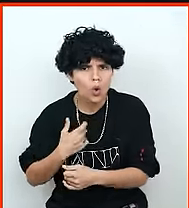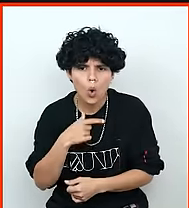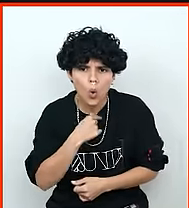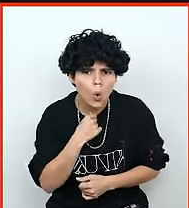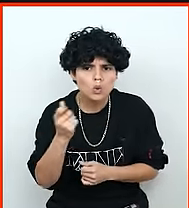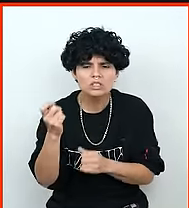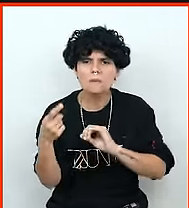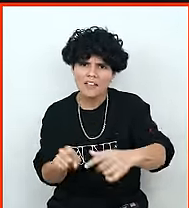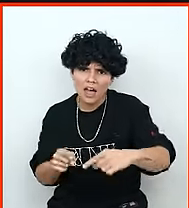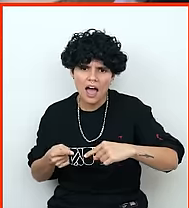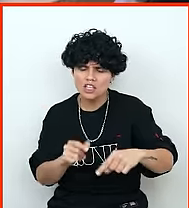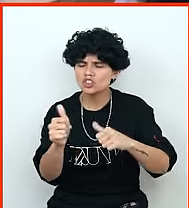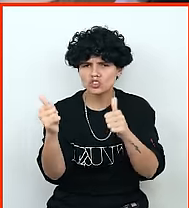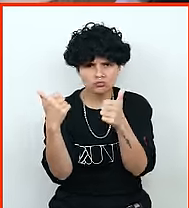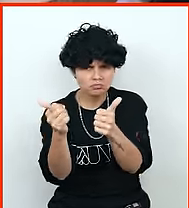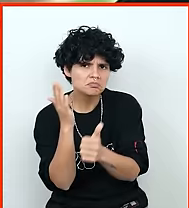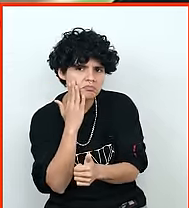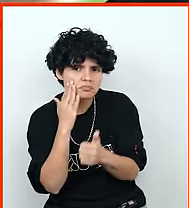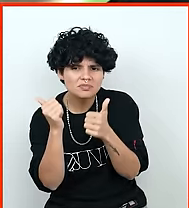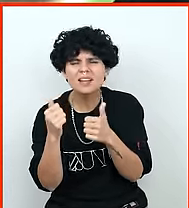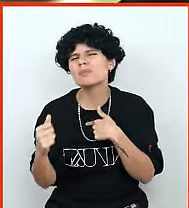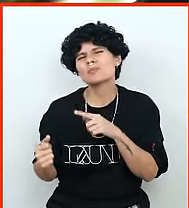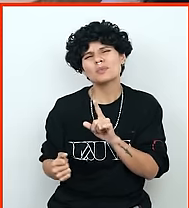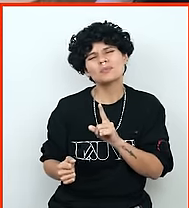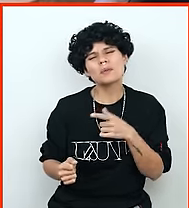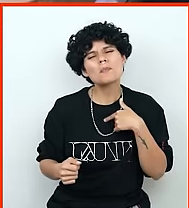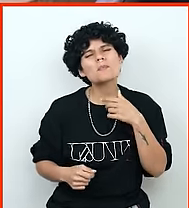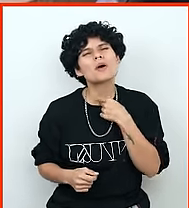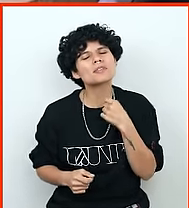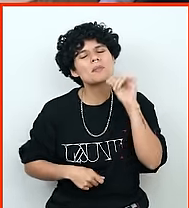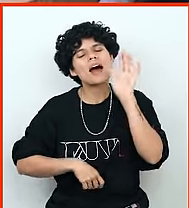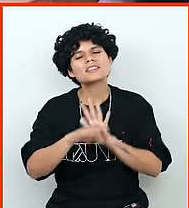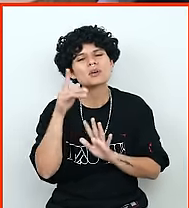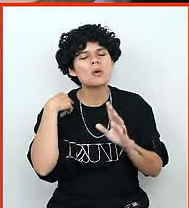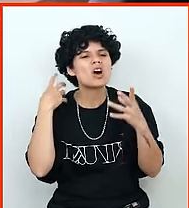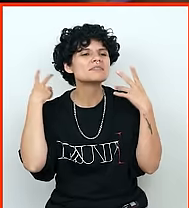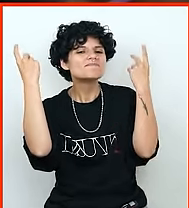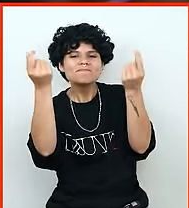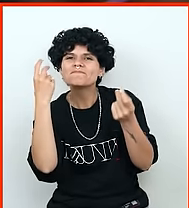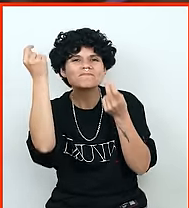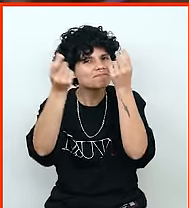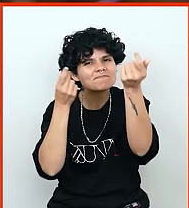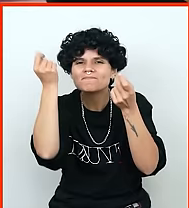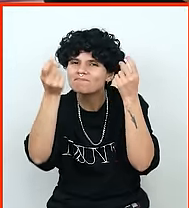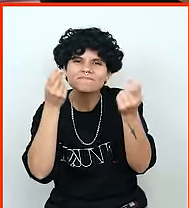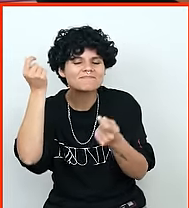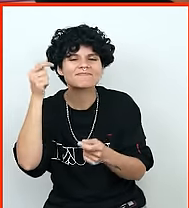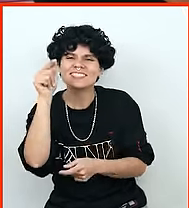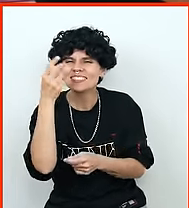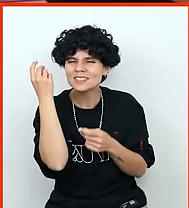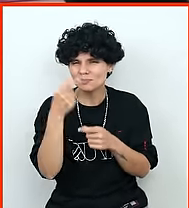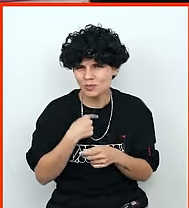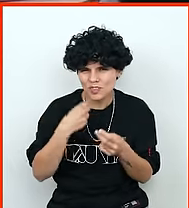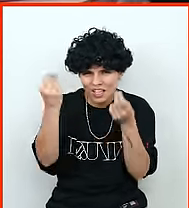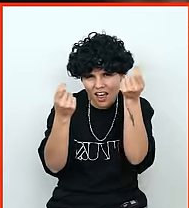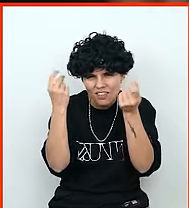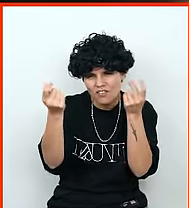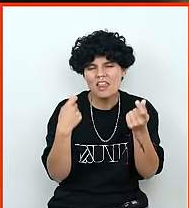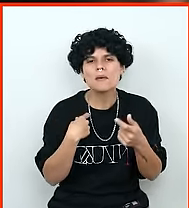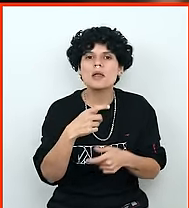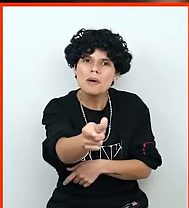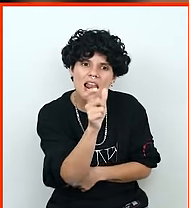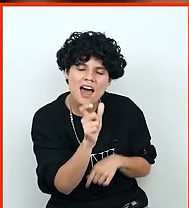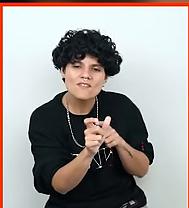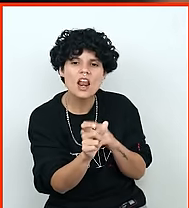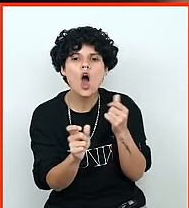amigos que batallan y todo, ¿cachai? Me llevo muy pero bien. Pero tu bola es distinta. Claro, mi bola del freestyle es como distinta, pues como más, como que me gusta la creatividad, onda, no sé,